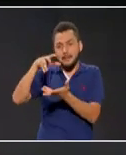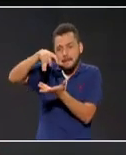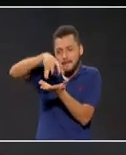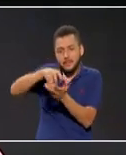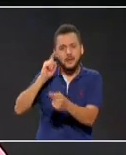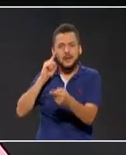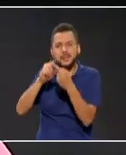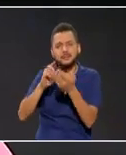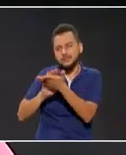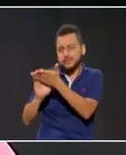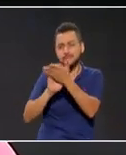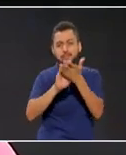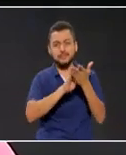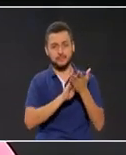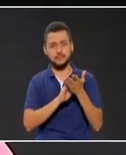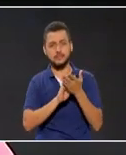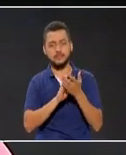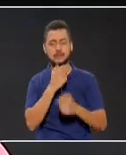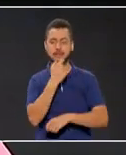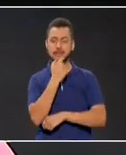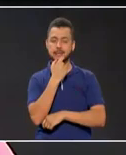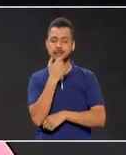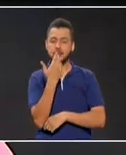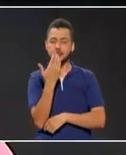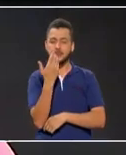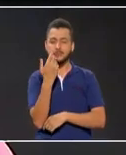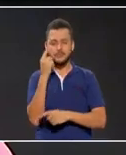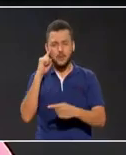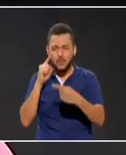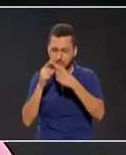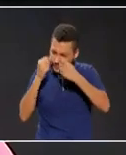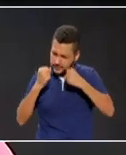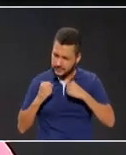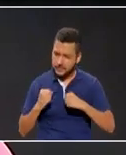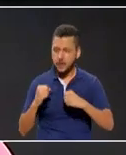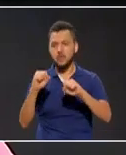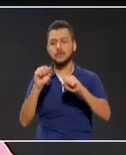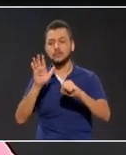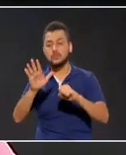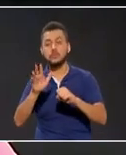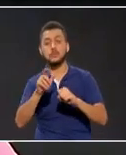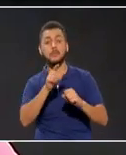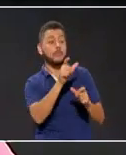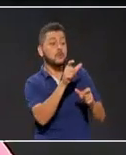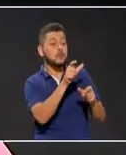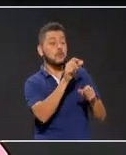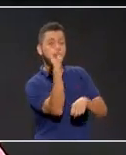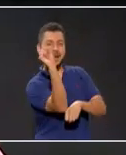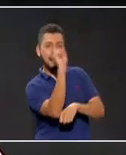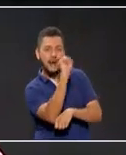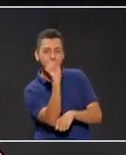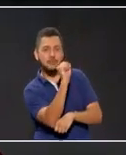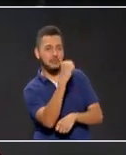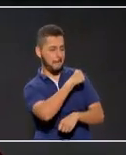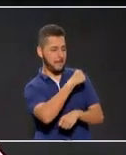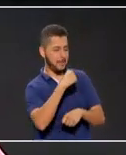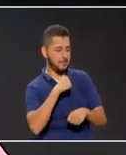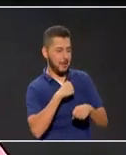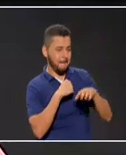decididamente, pero también nosotros vamos a apostarle a incentivar todos los vehículos de bajas emisiones y también a